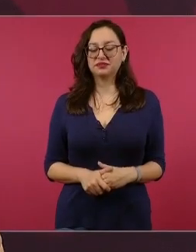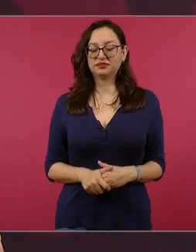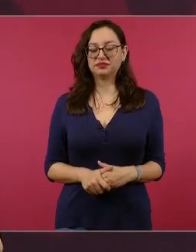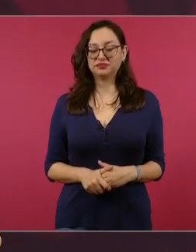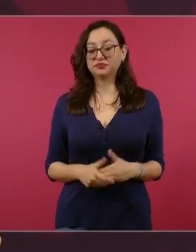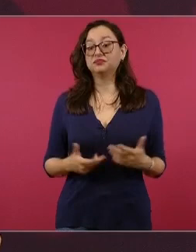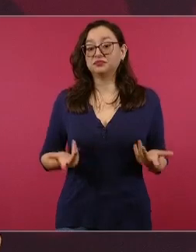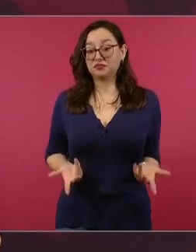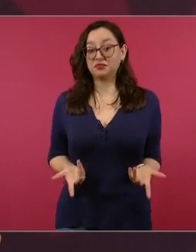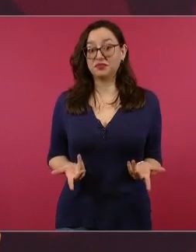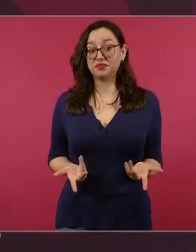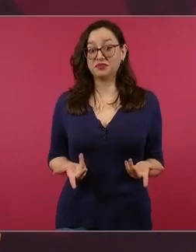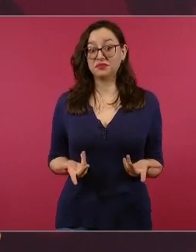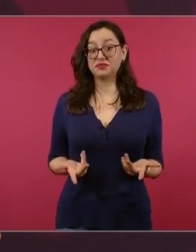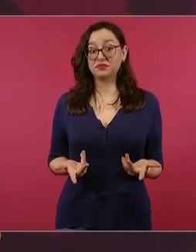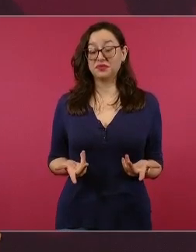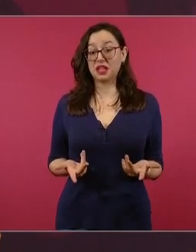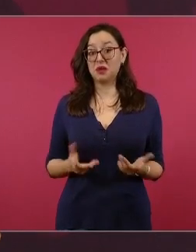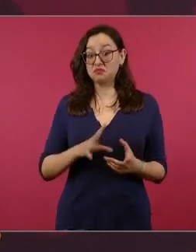y se van a ampliar.